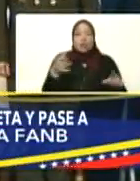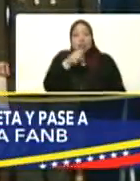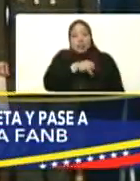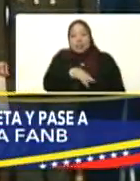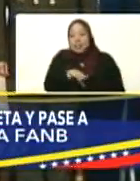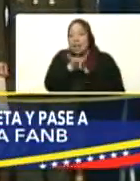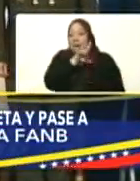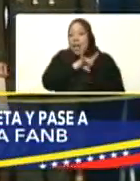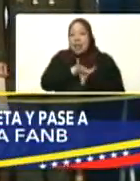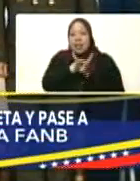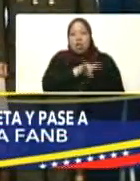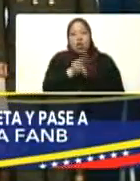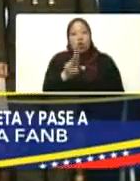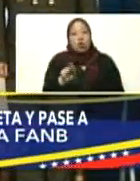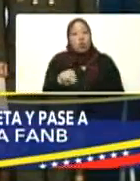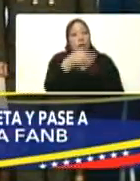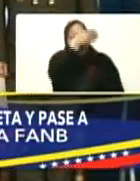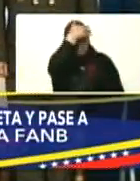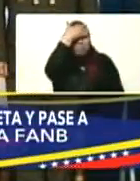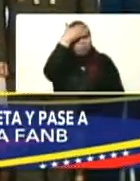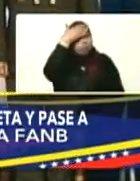sentido, inolvidable.